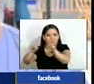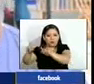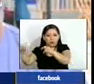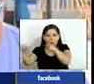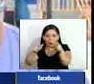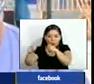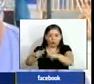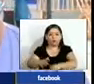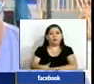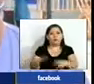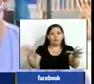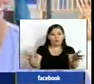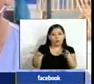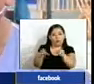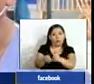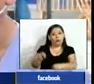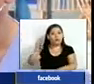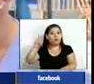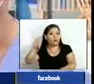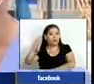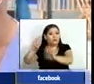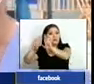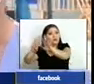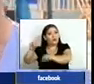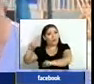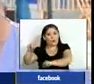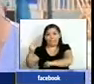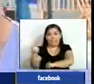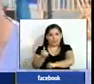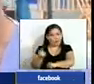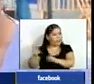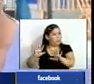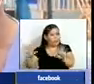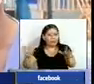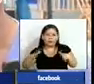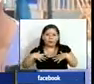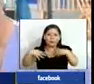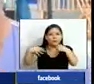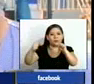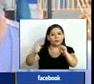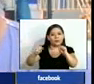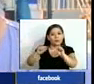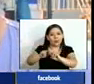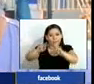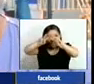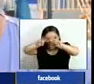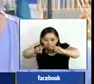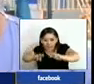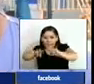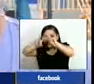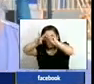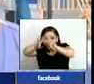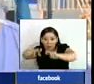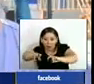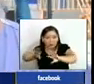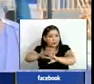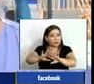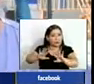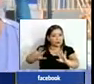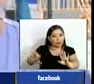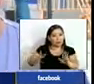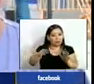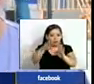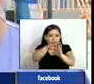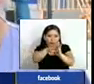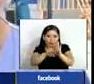esto sumamos un total de 271 pacientes recuperados, a los cuales se les ha practicado el protocolo